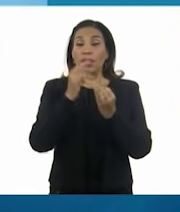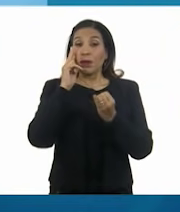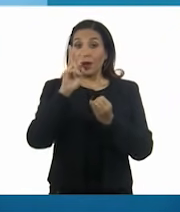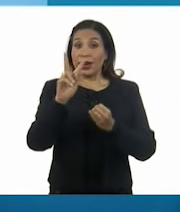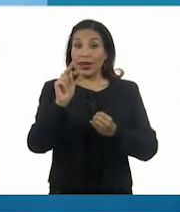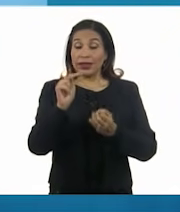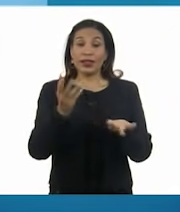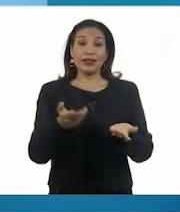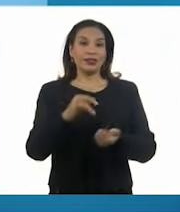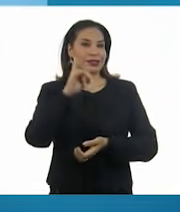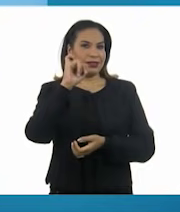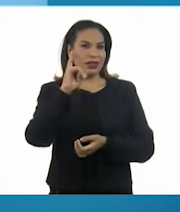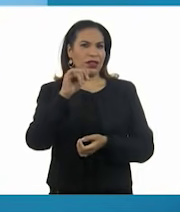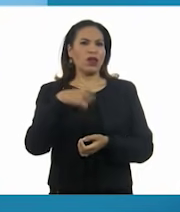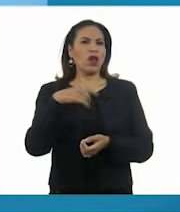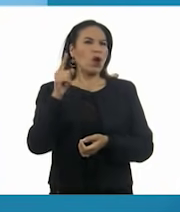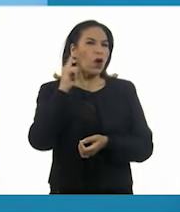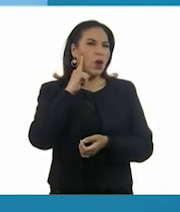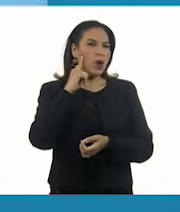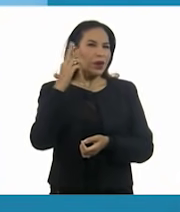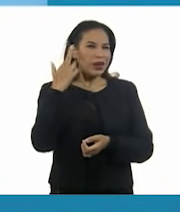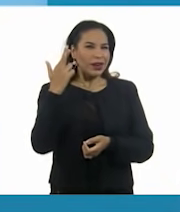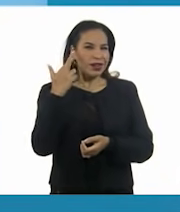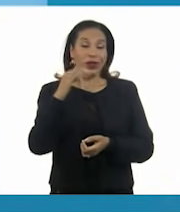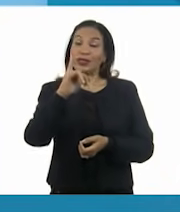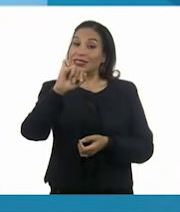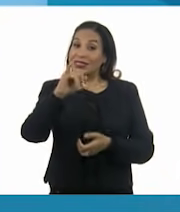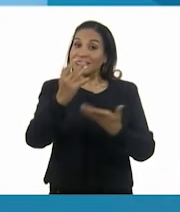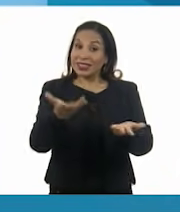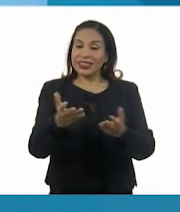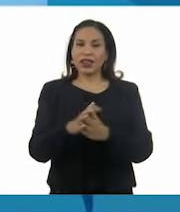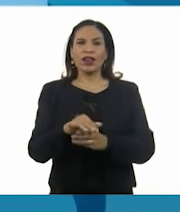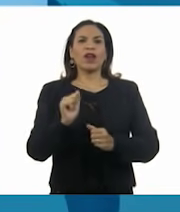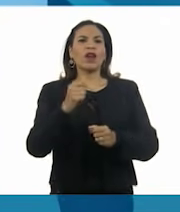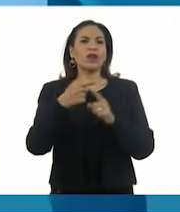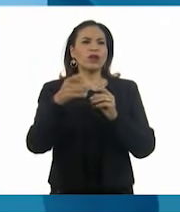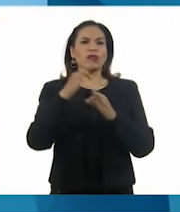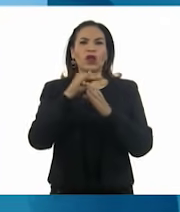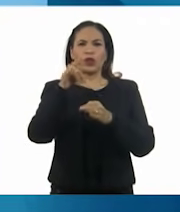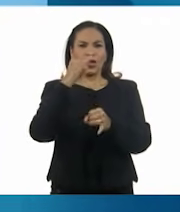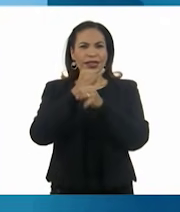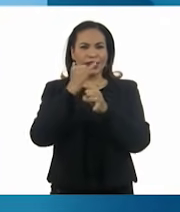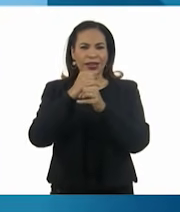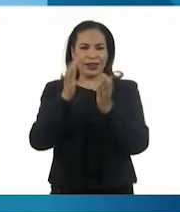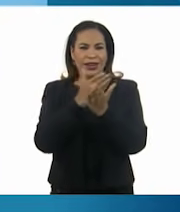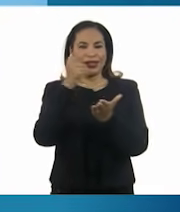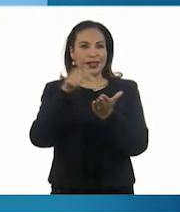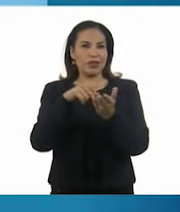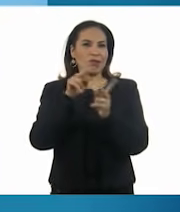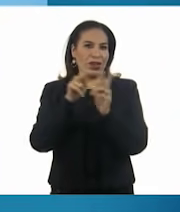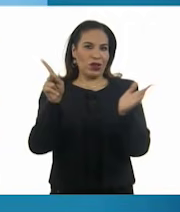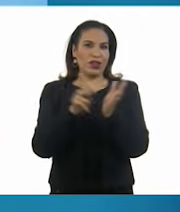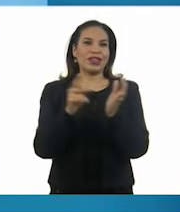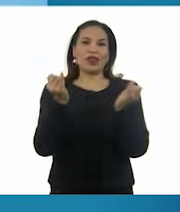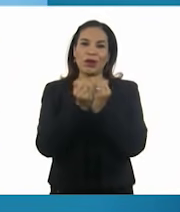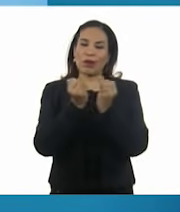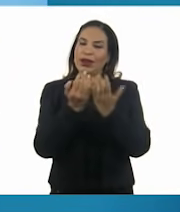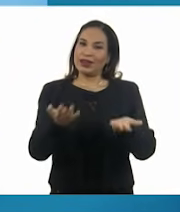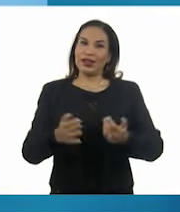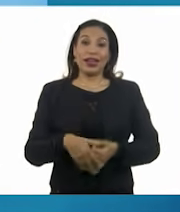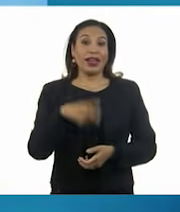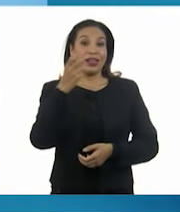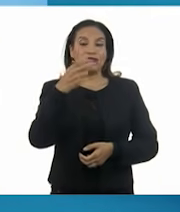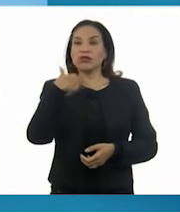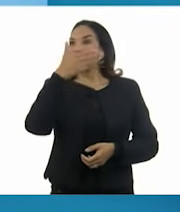tele? Sí. ¿Y de lo que oigo en el radio? Sí. Y de lo que ves en internet y lees en el periódico también. ¡Órale!